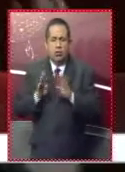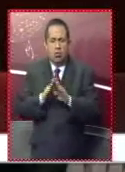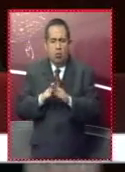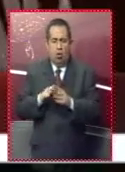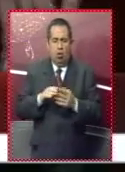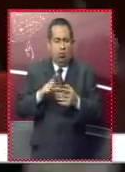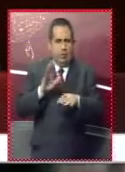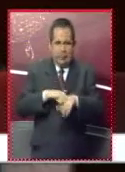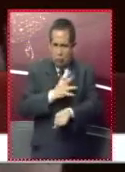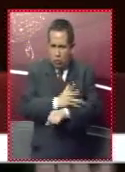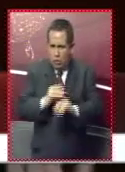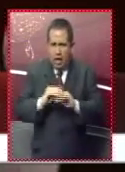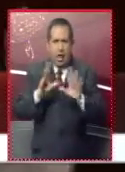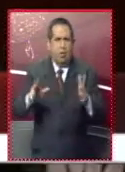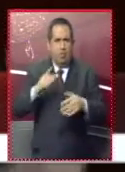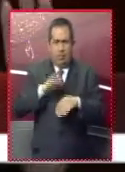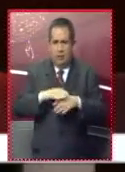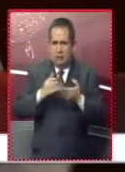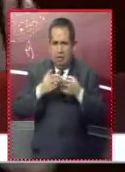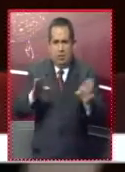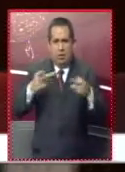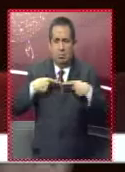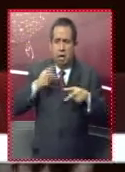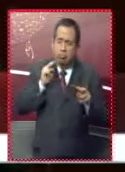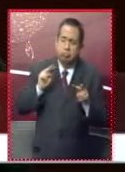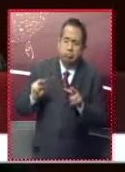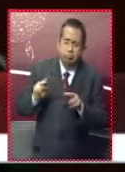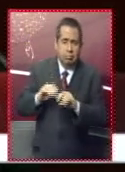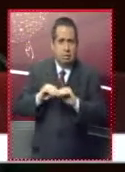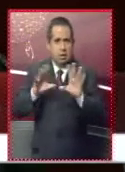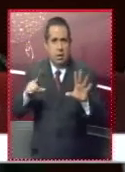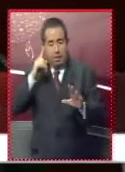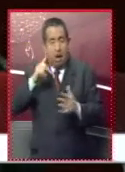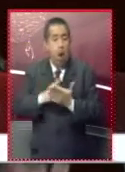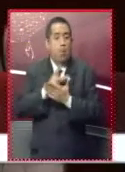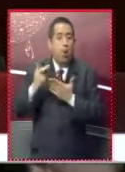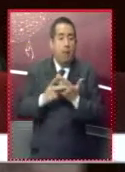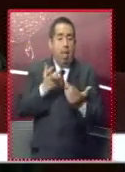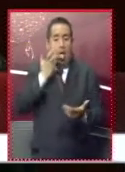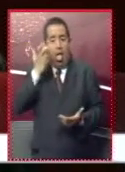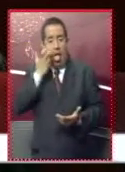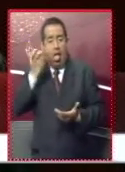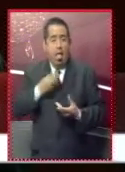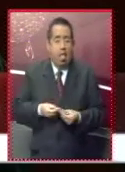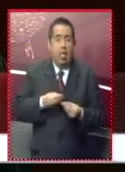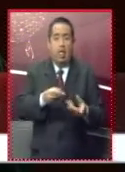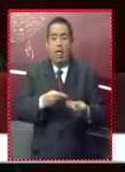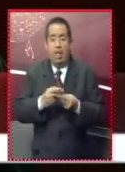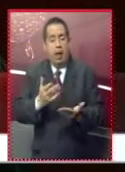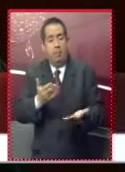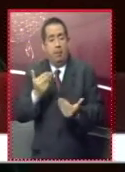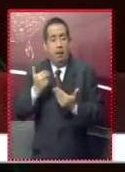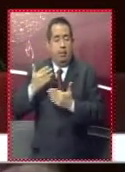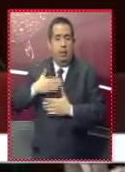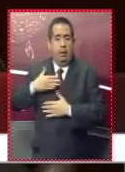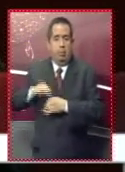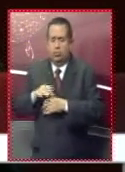únicos, transparentes, abiertos a la ciudadanía para evitar que los programas sociales tengan un uso